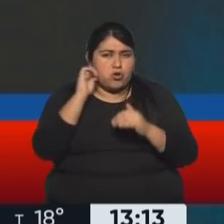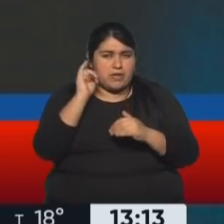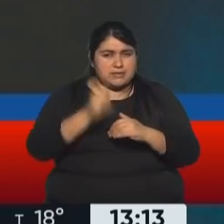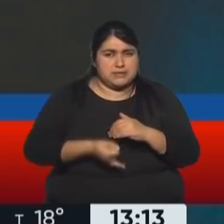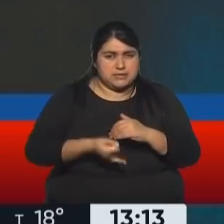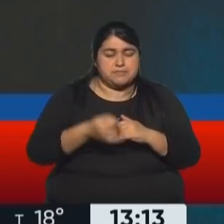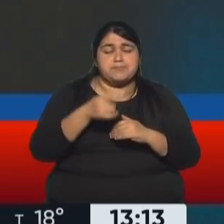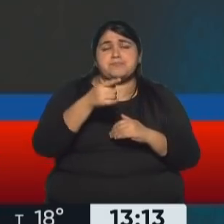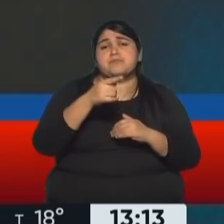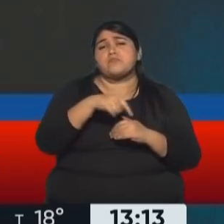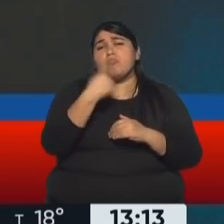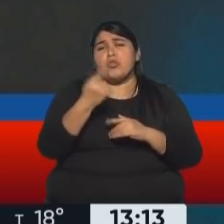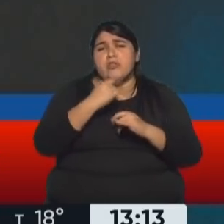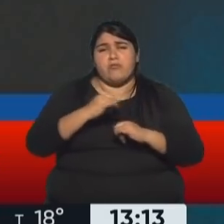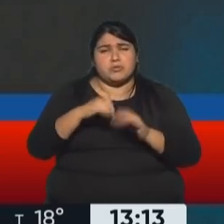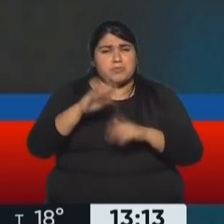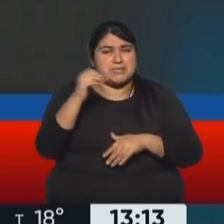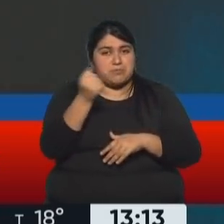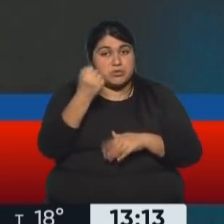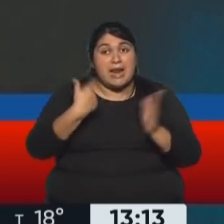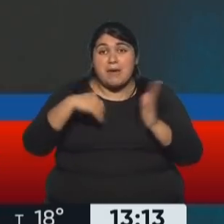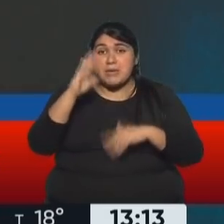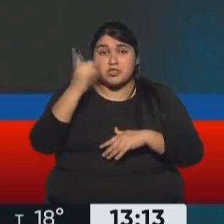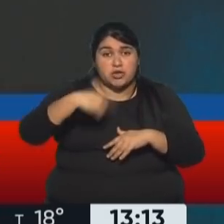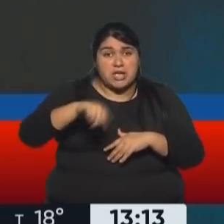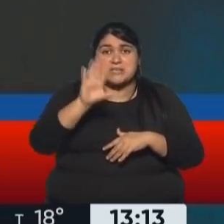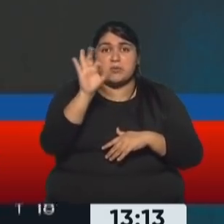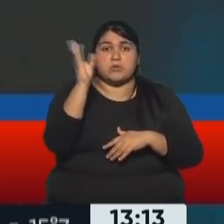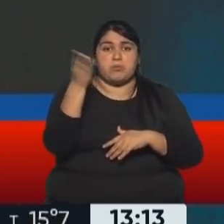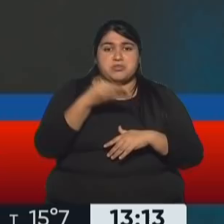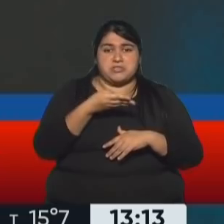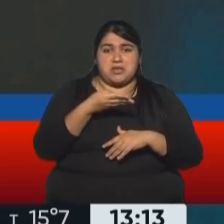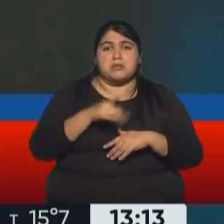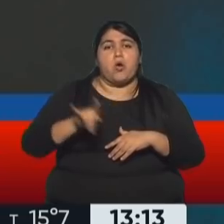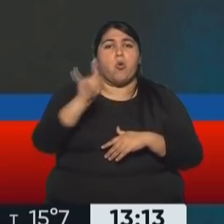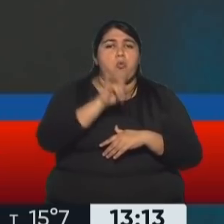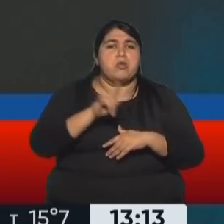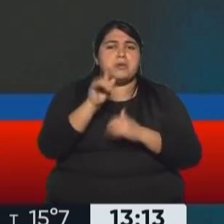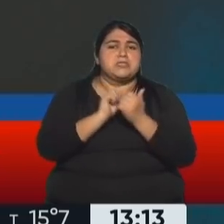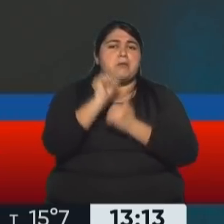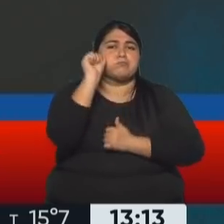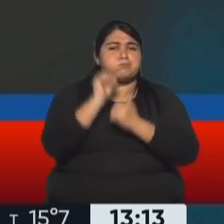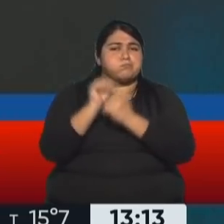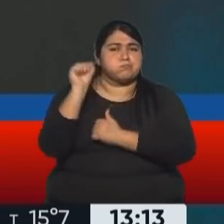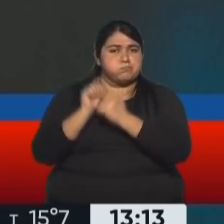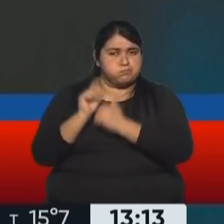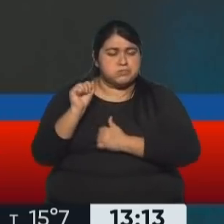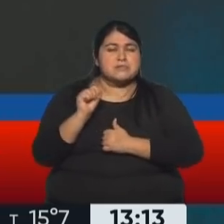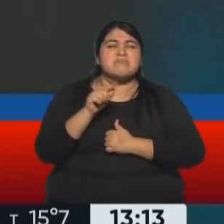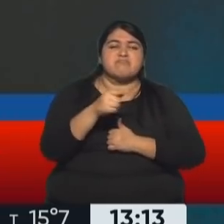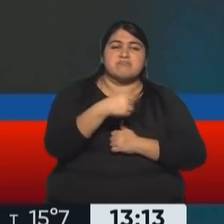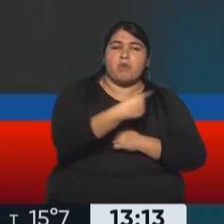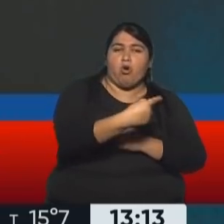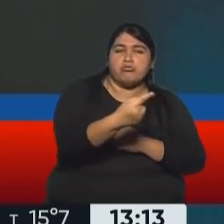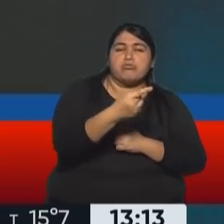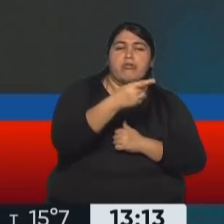datos también importantes es que la mayoría, más del 50%, tienen estudios universitarios. Así que esto de campesino,